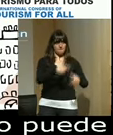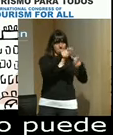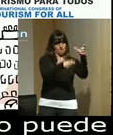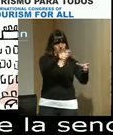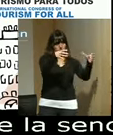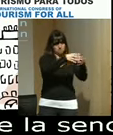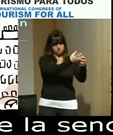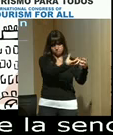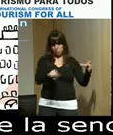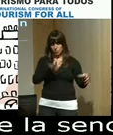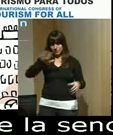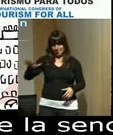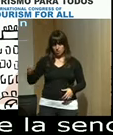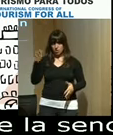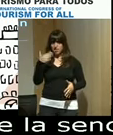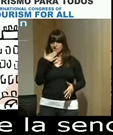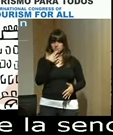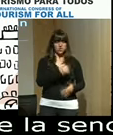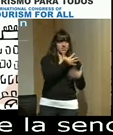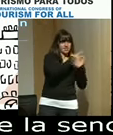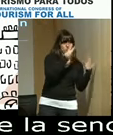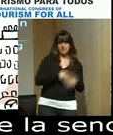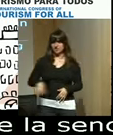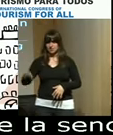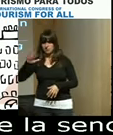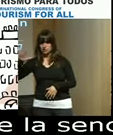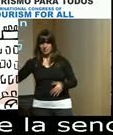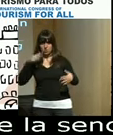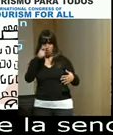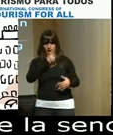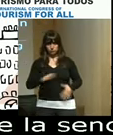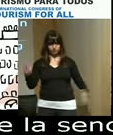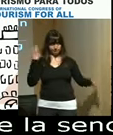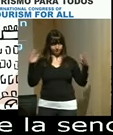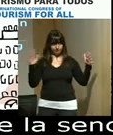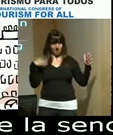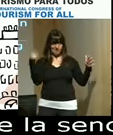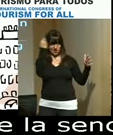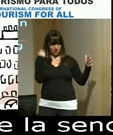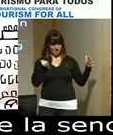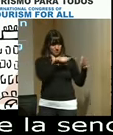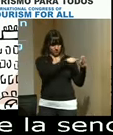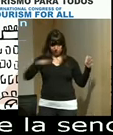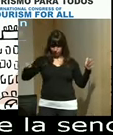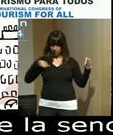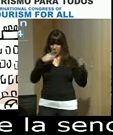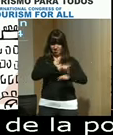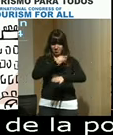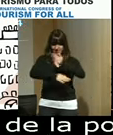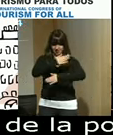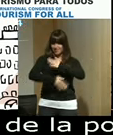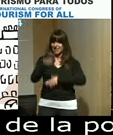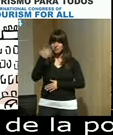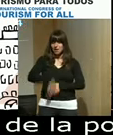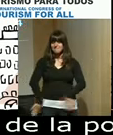que tiene entre 19 y 54 años, suponiendo que esta población no padece ningún tipo de discapacidad, lo cual sabemos que no es